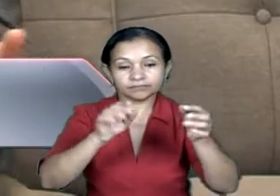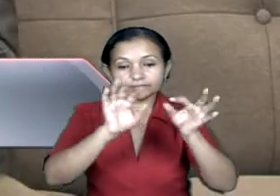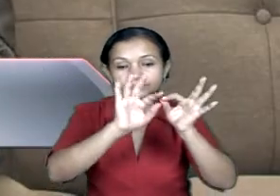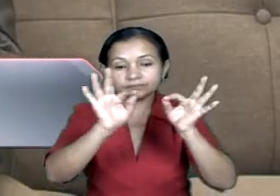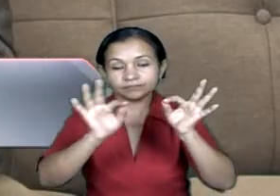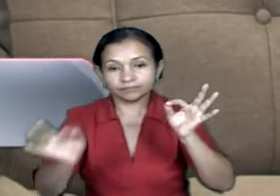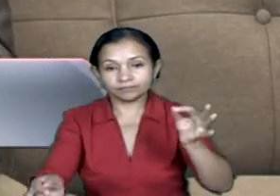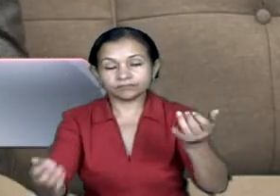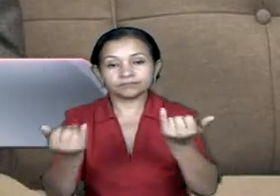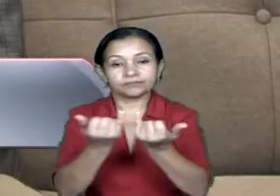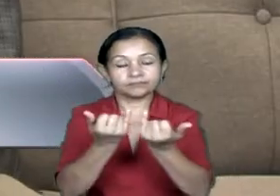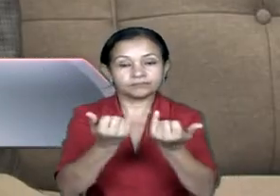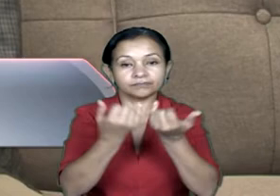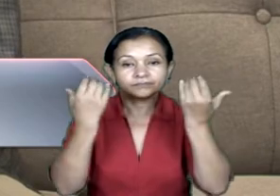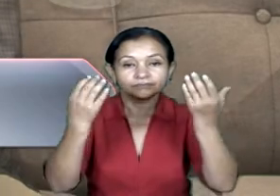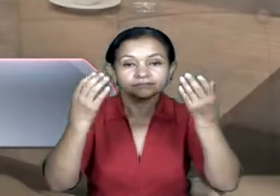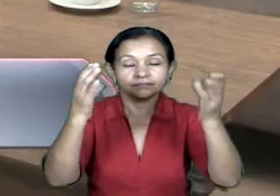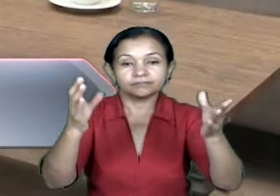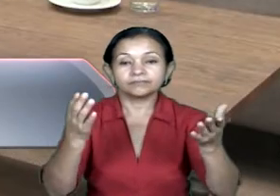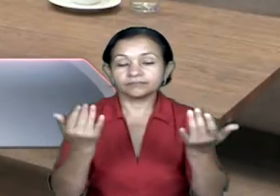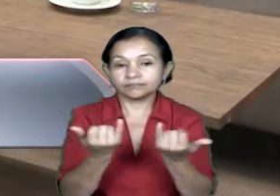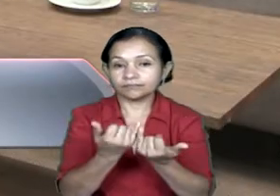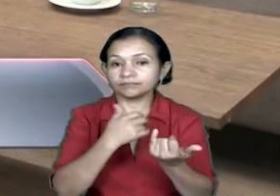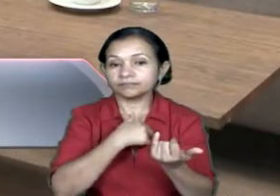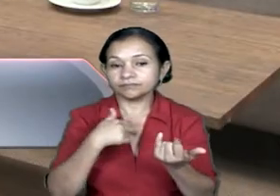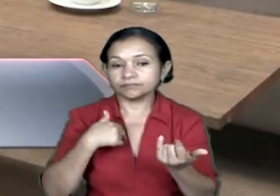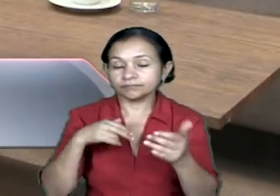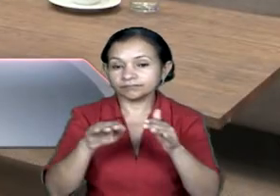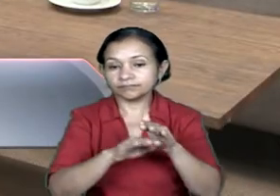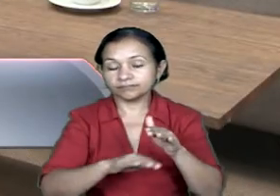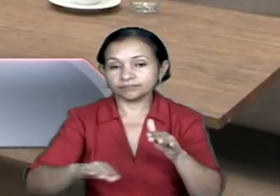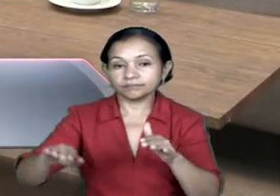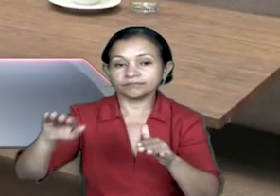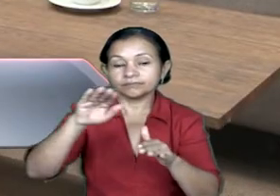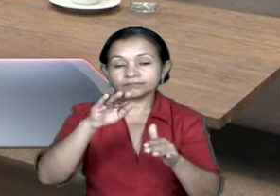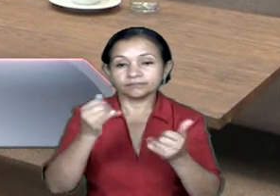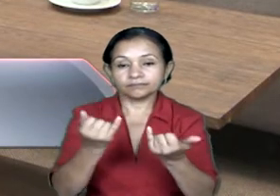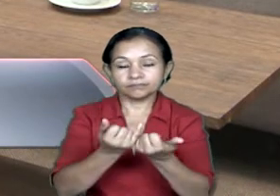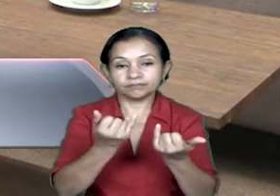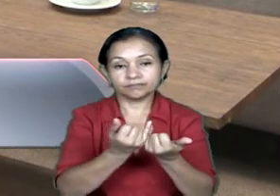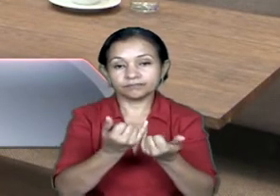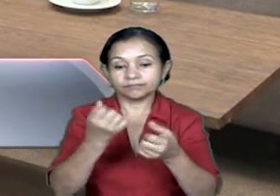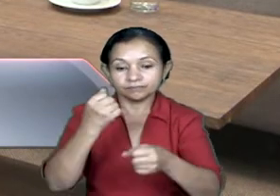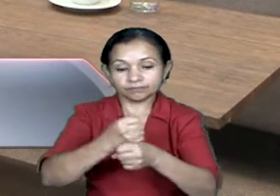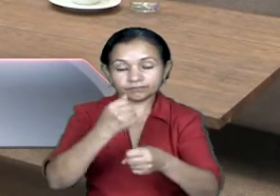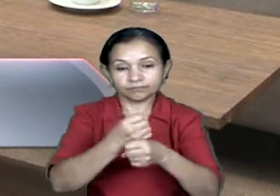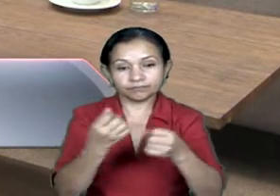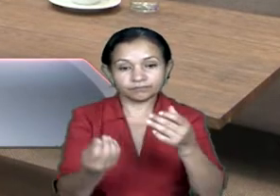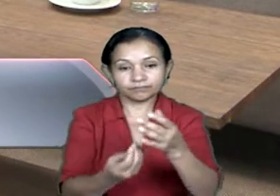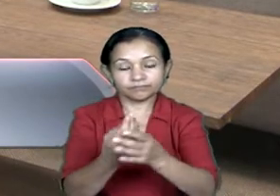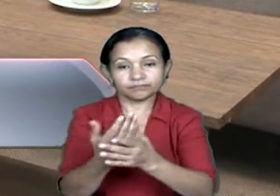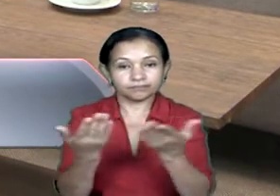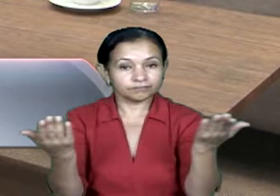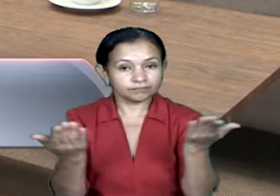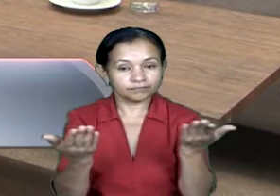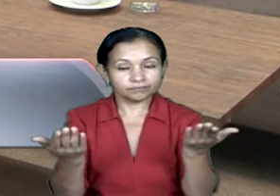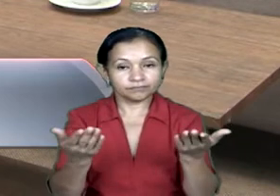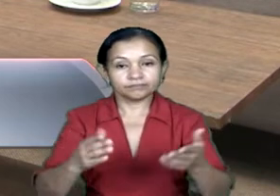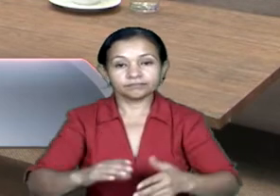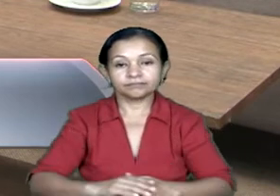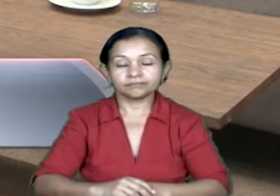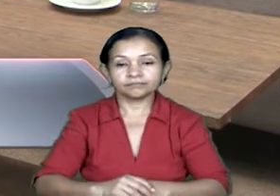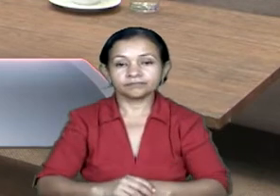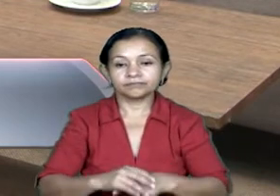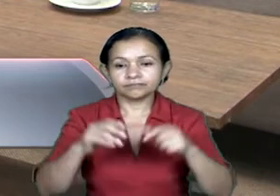de otros eventos públicos, para aumentar la visibilidad de sus productos. Eso yo creo que,